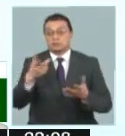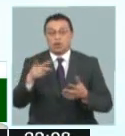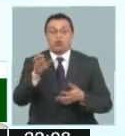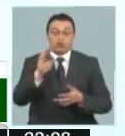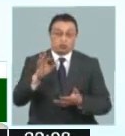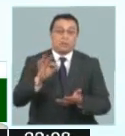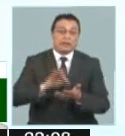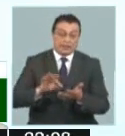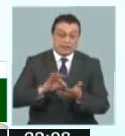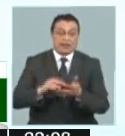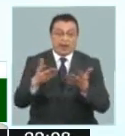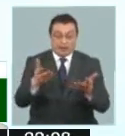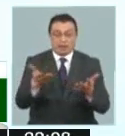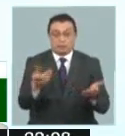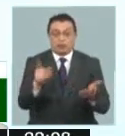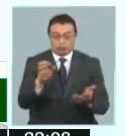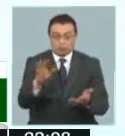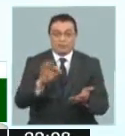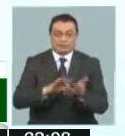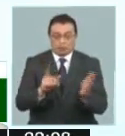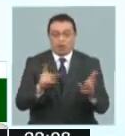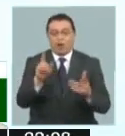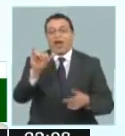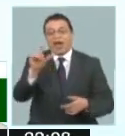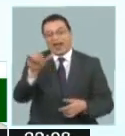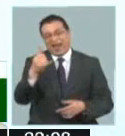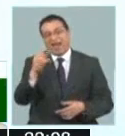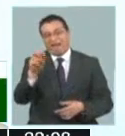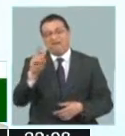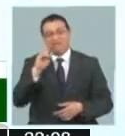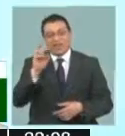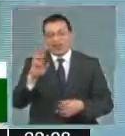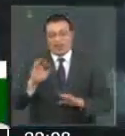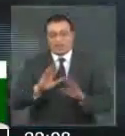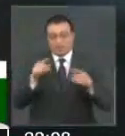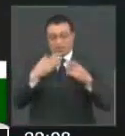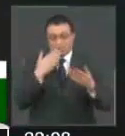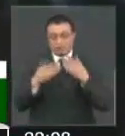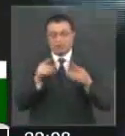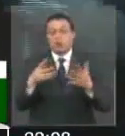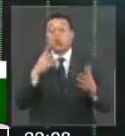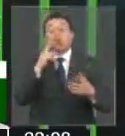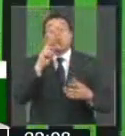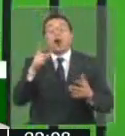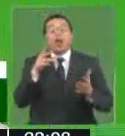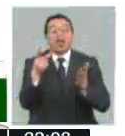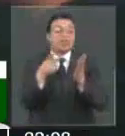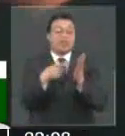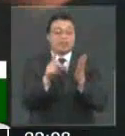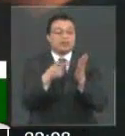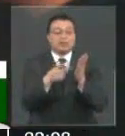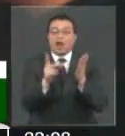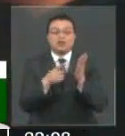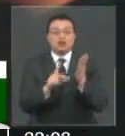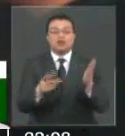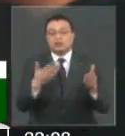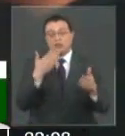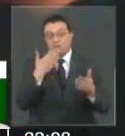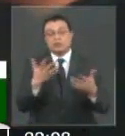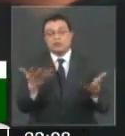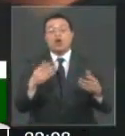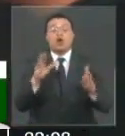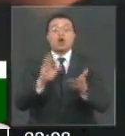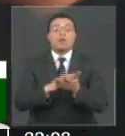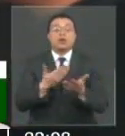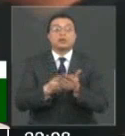Subsecretaria de Turismo, está bien, perdón, decir subsecretaria, ya qué lata. Javiera, ¿cuál es el diagnóstico que se hace de cómo está el turismo